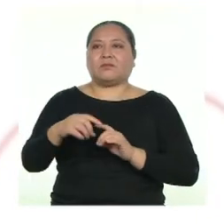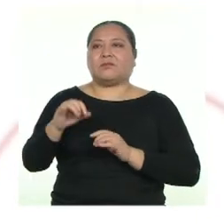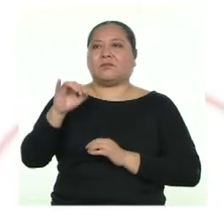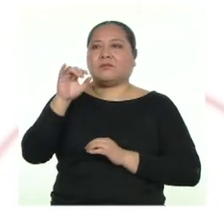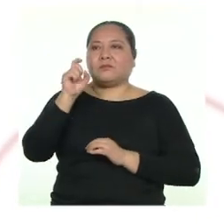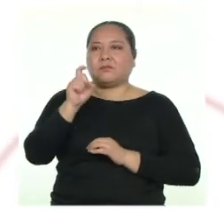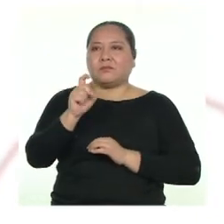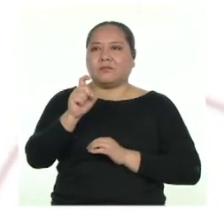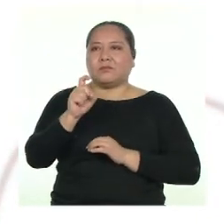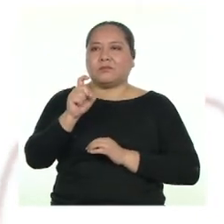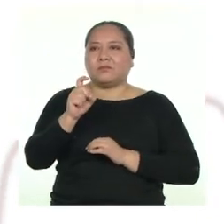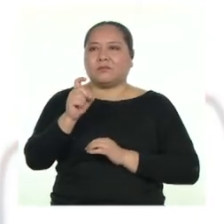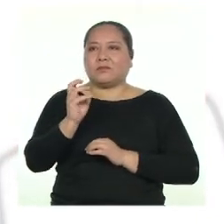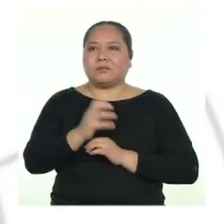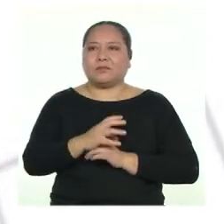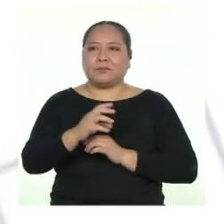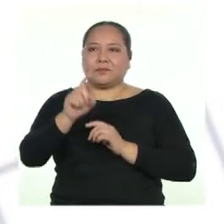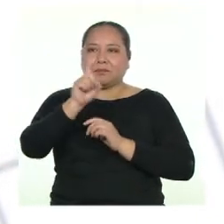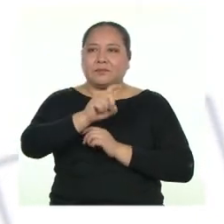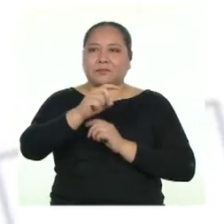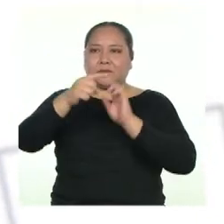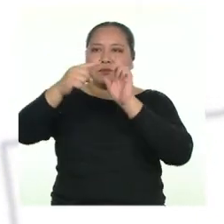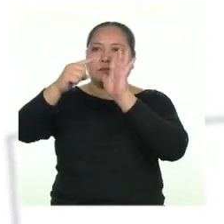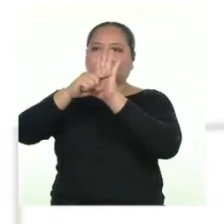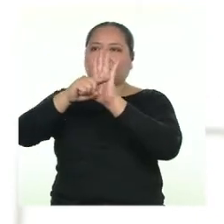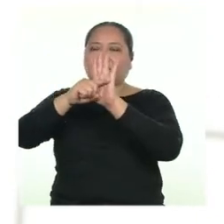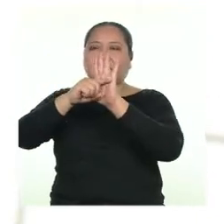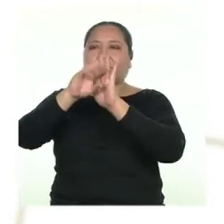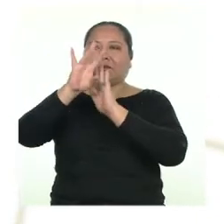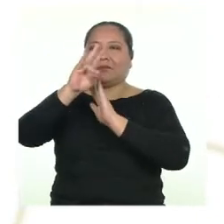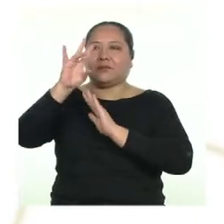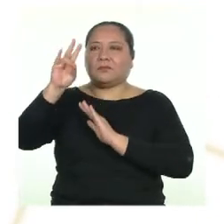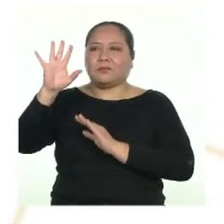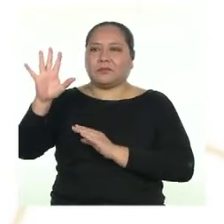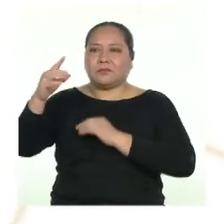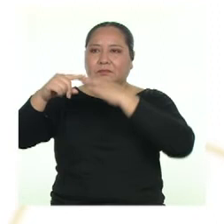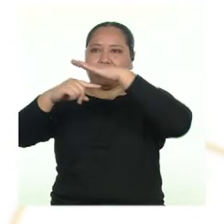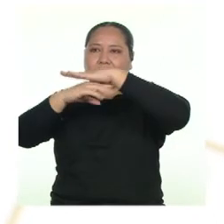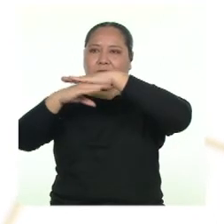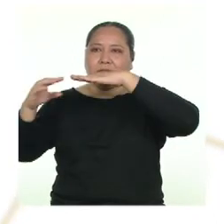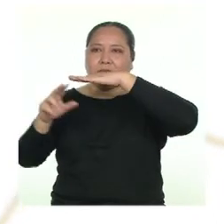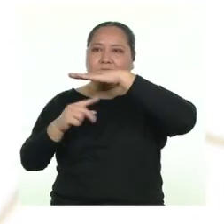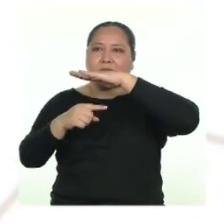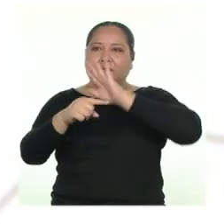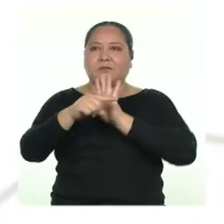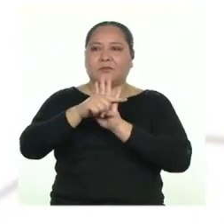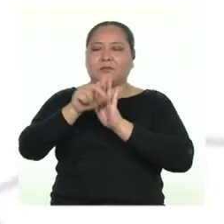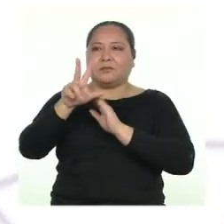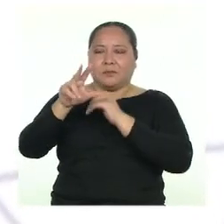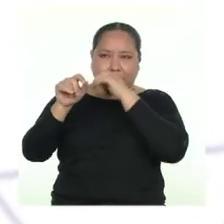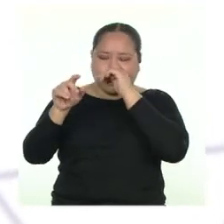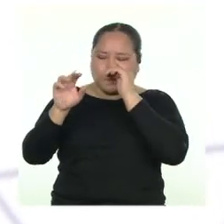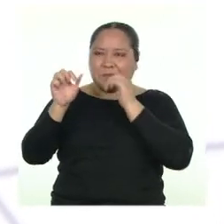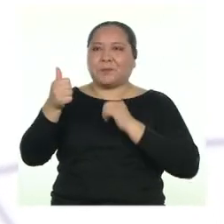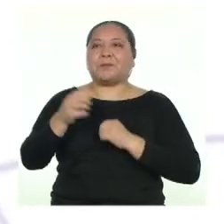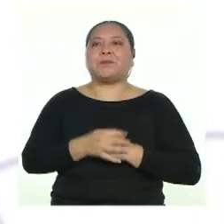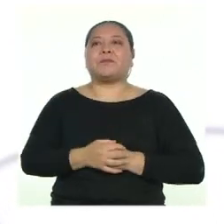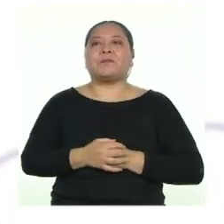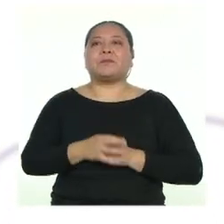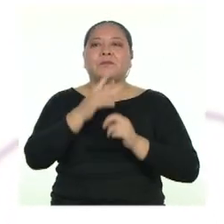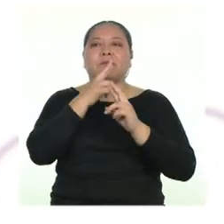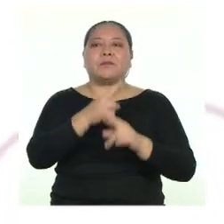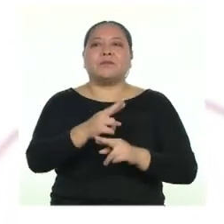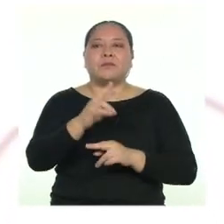a menos 775 sobre menos 310. Y el resultado nuevamente es